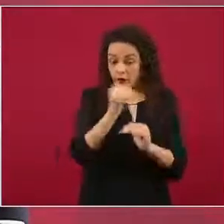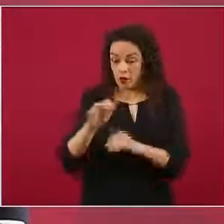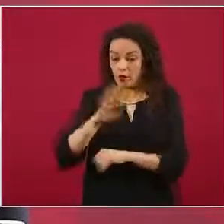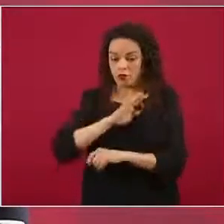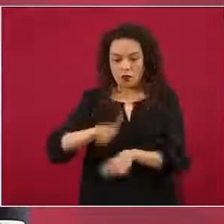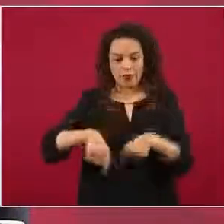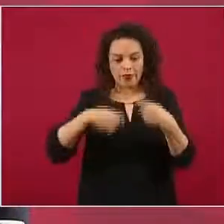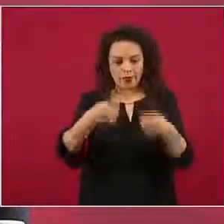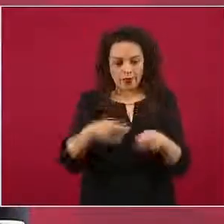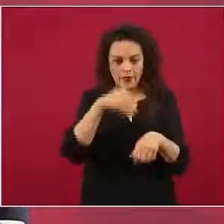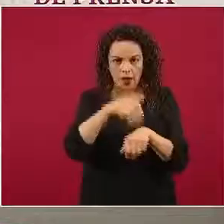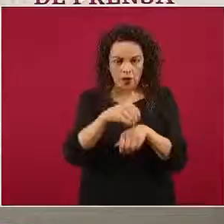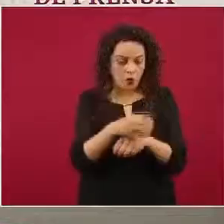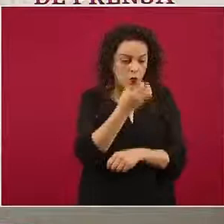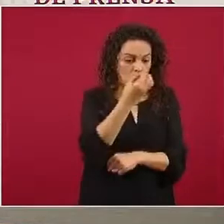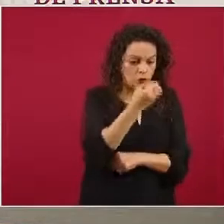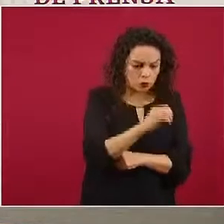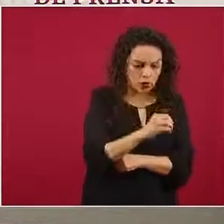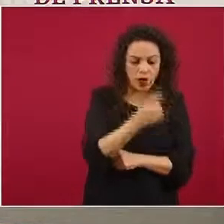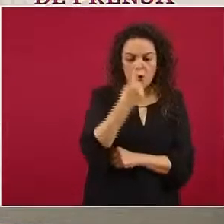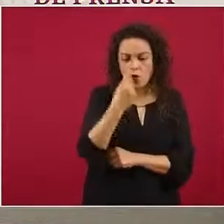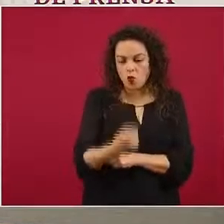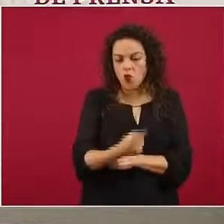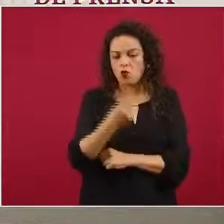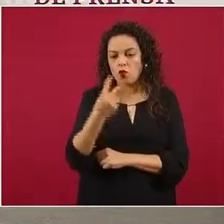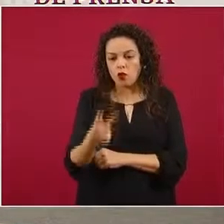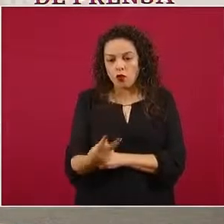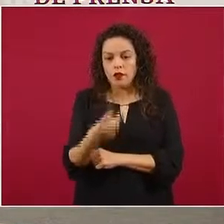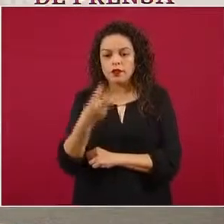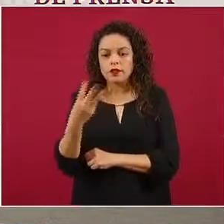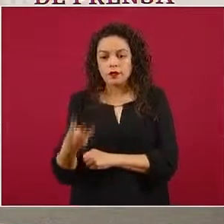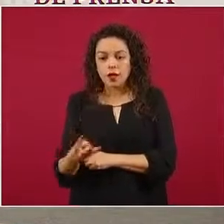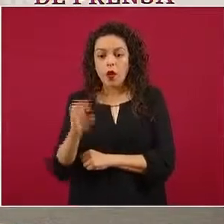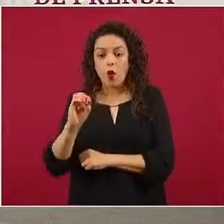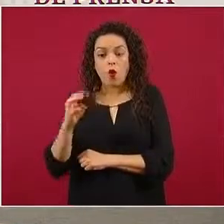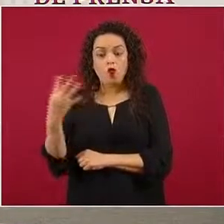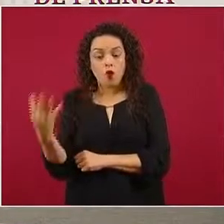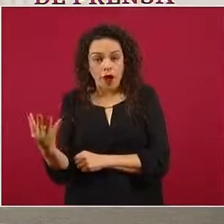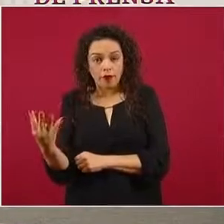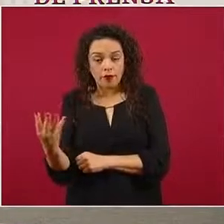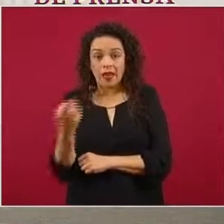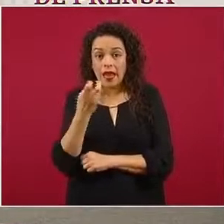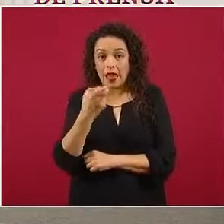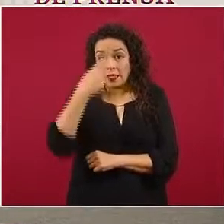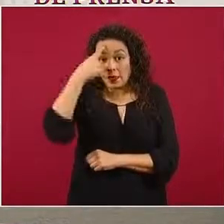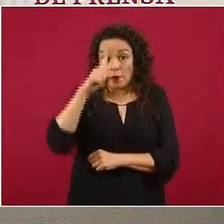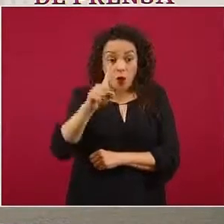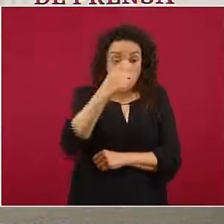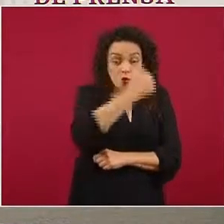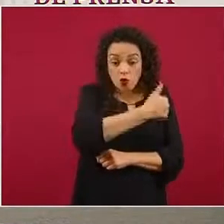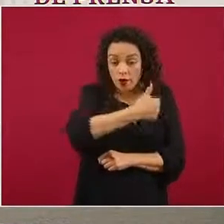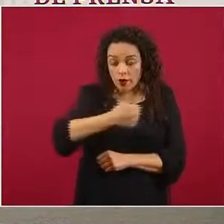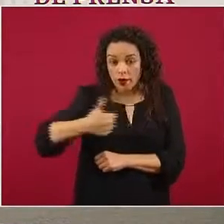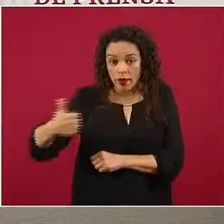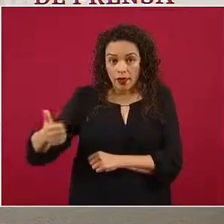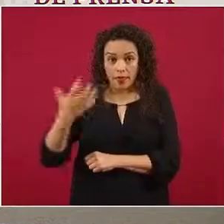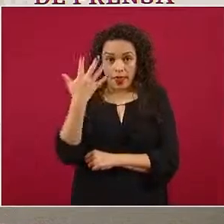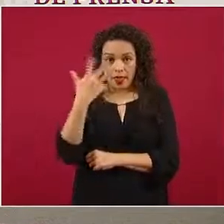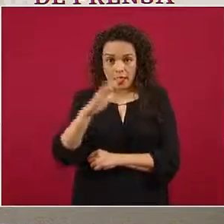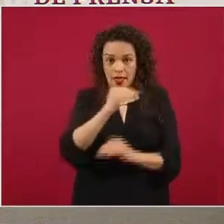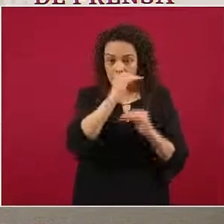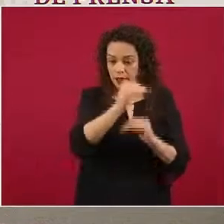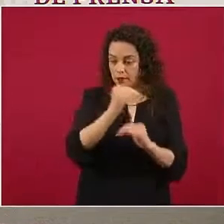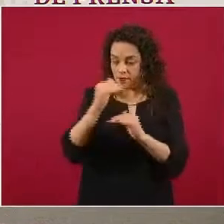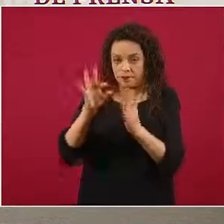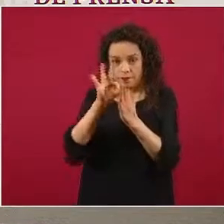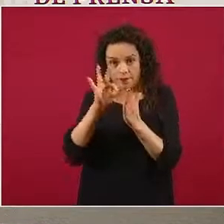puntaje de 0, de 1, de 2, de 3 o de 4. Y eso es para cada uno de los 10 indicadores. Entonces